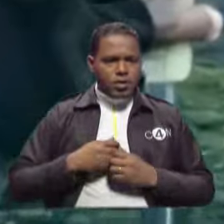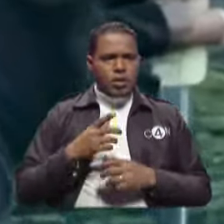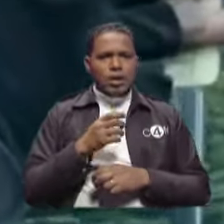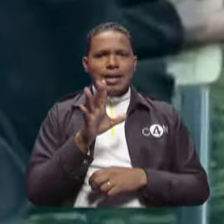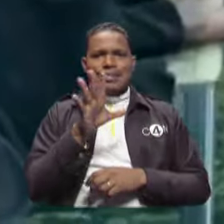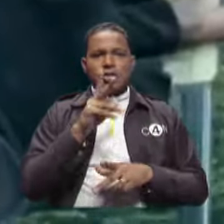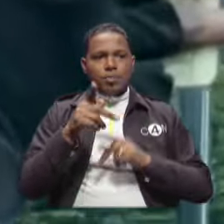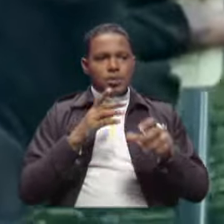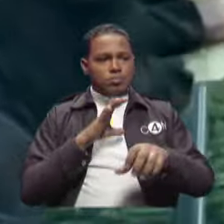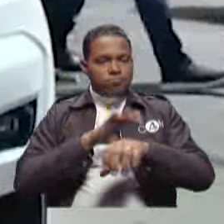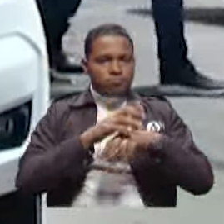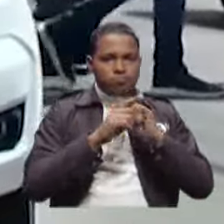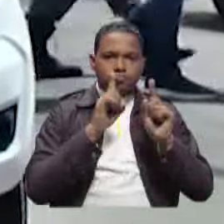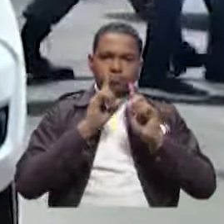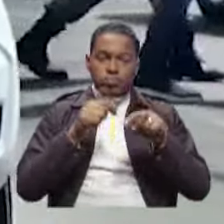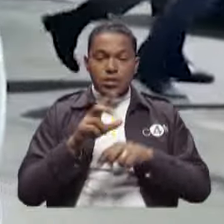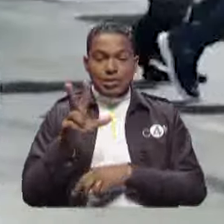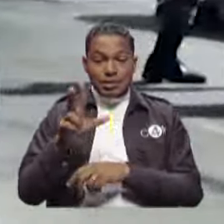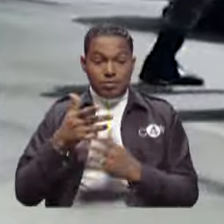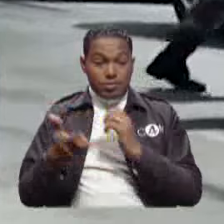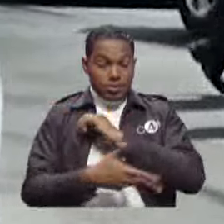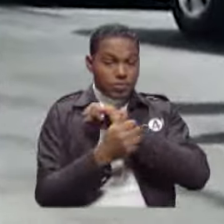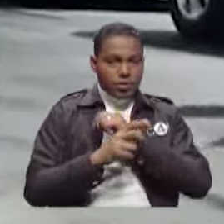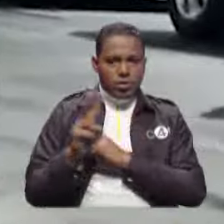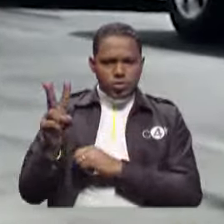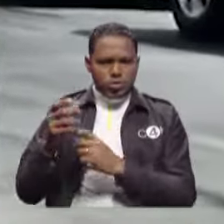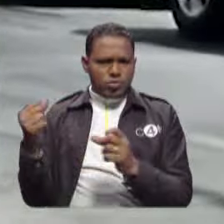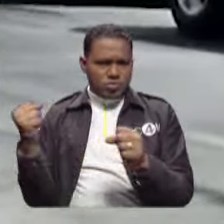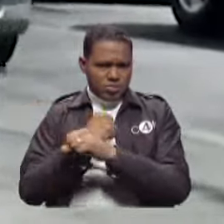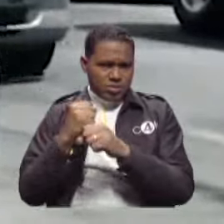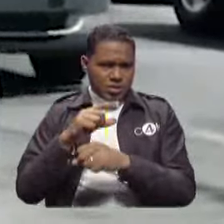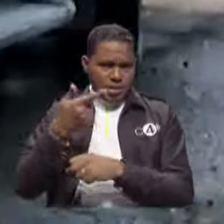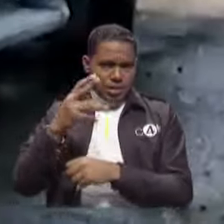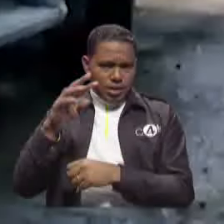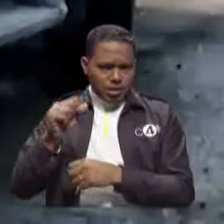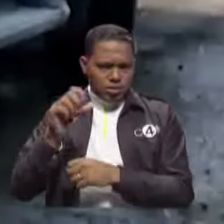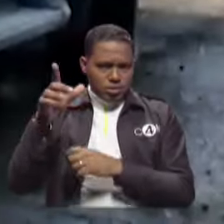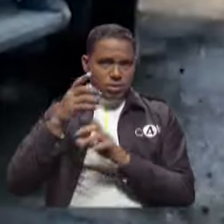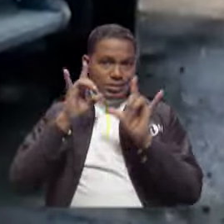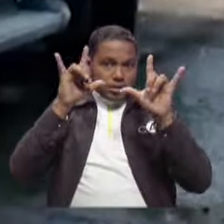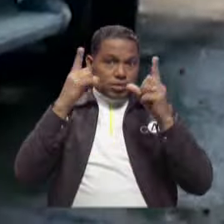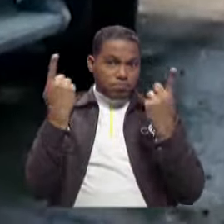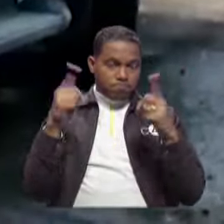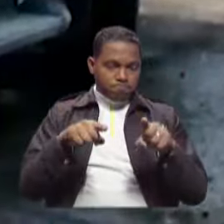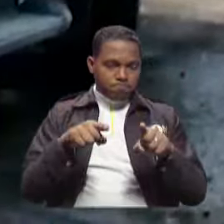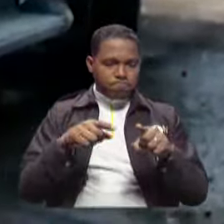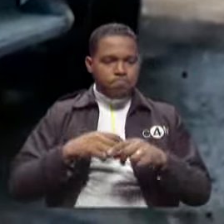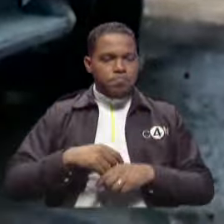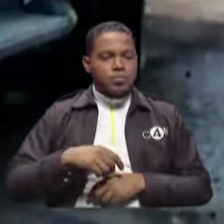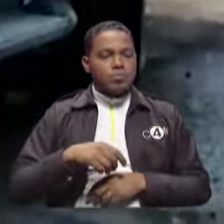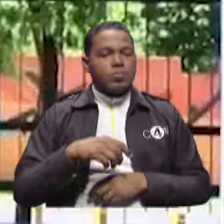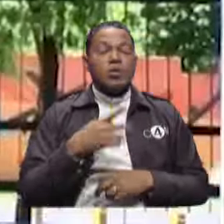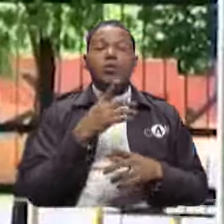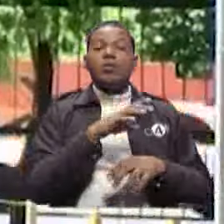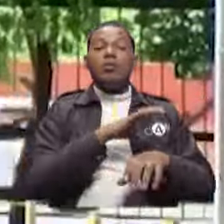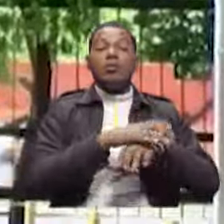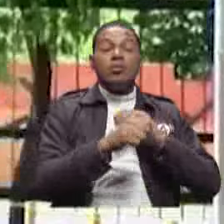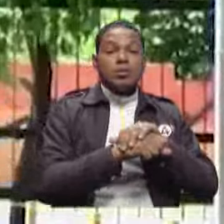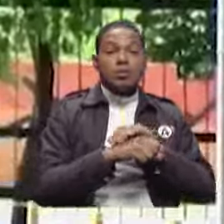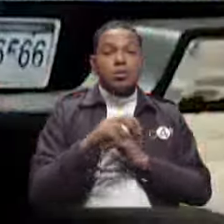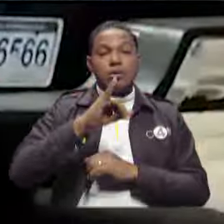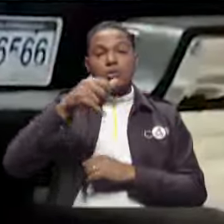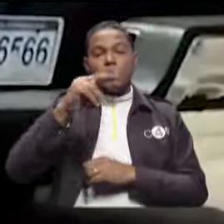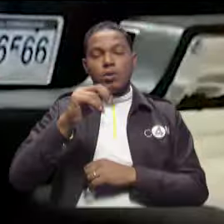de los cuales 3 fueron por robos y 2 por violencia de género en Santiago. Entre los prevenidos, pues, figura